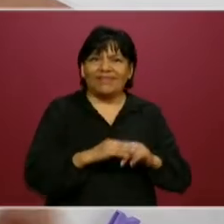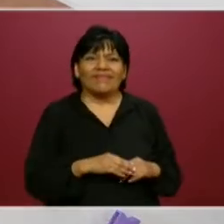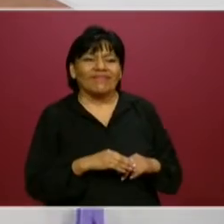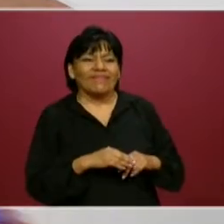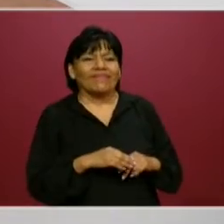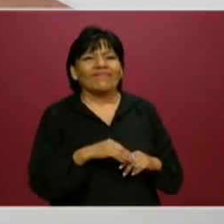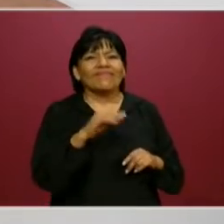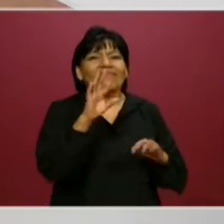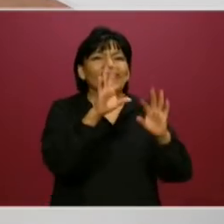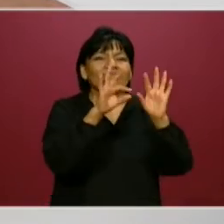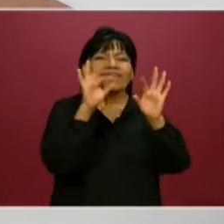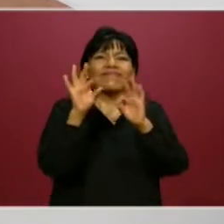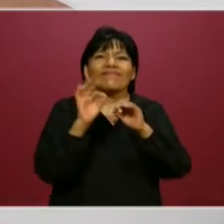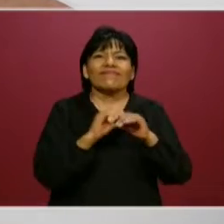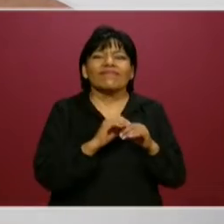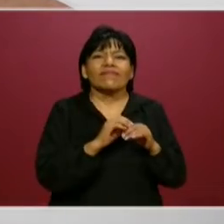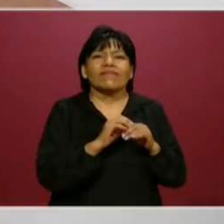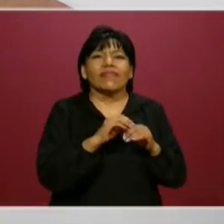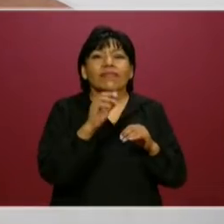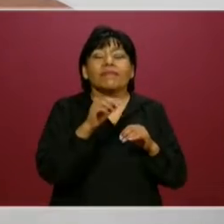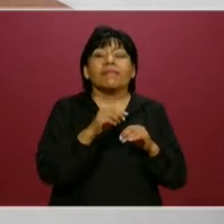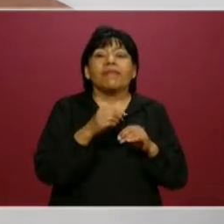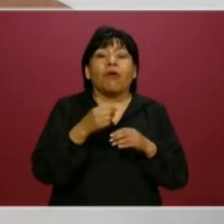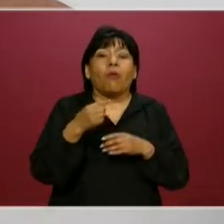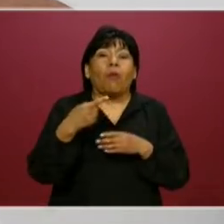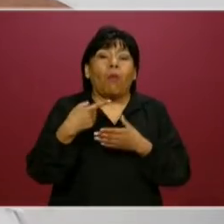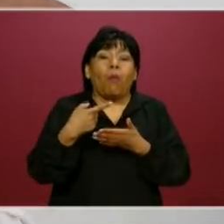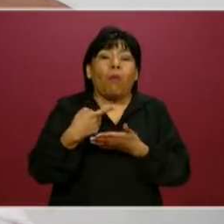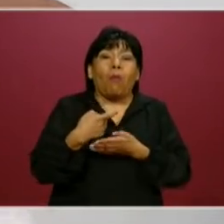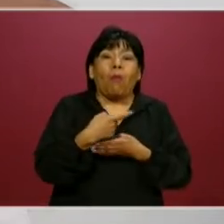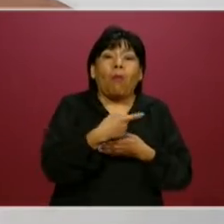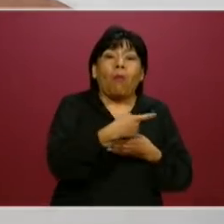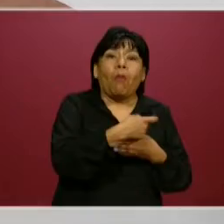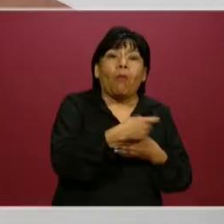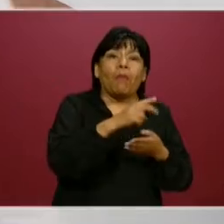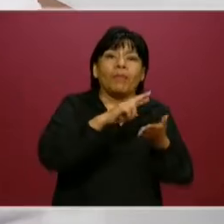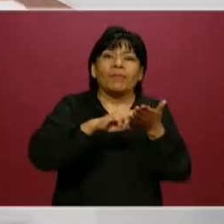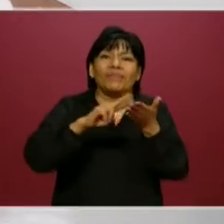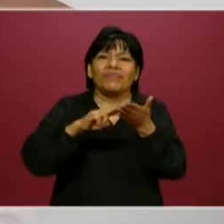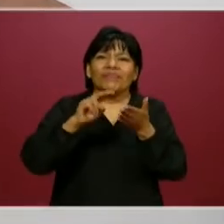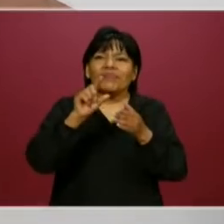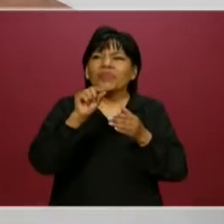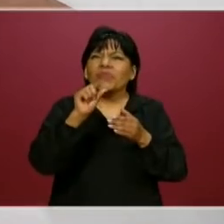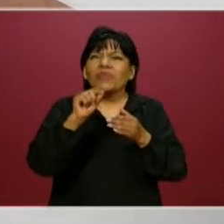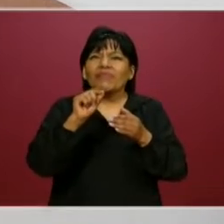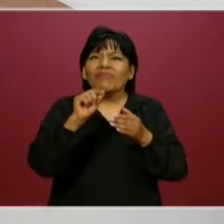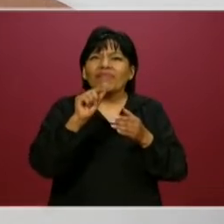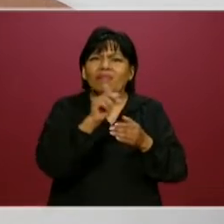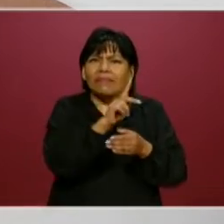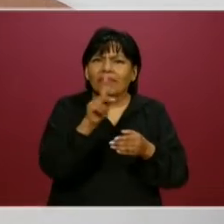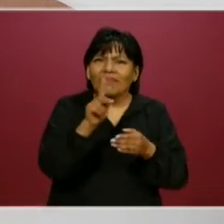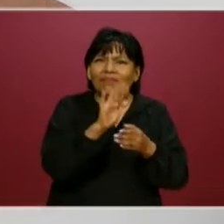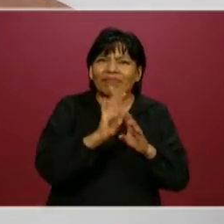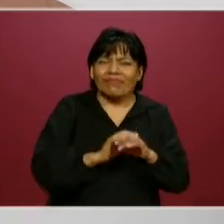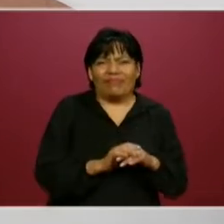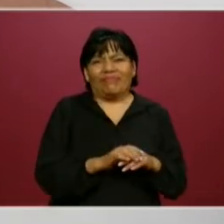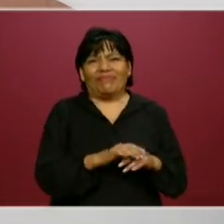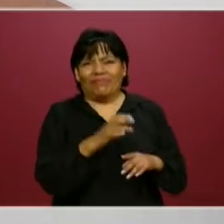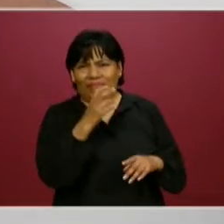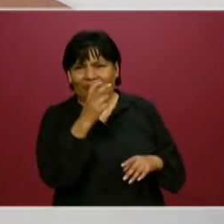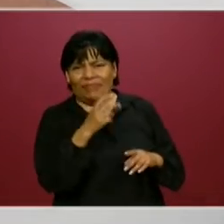vamos a seleccionar para el gusanito todas las pinzas verdes no importa la tonalidad